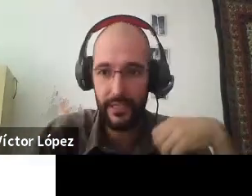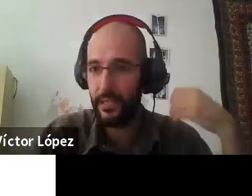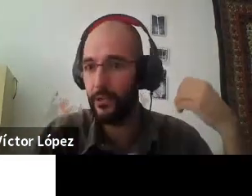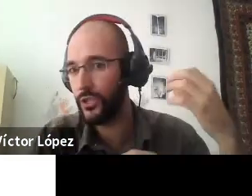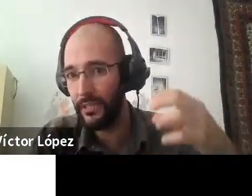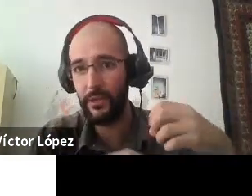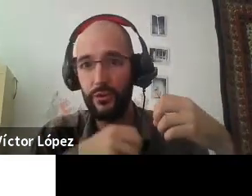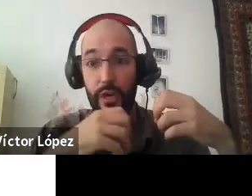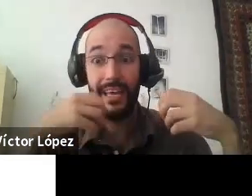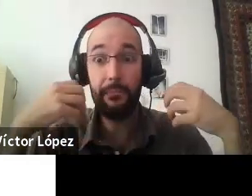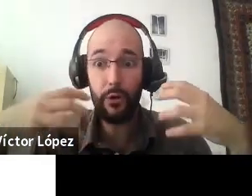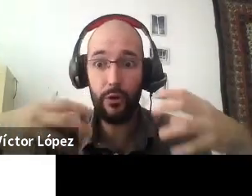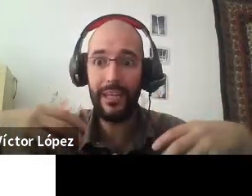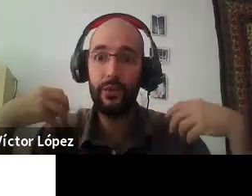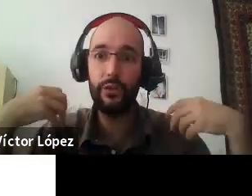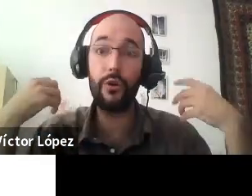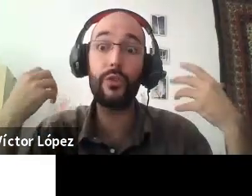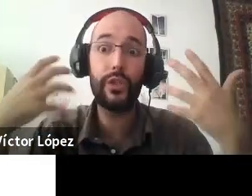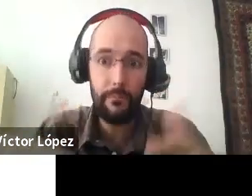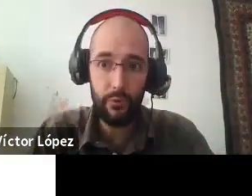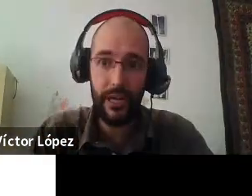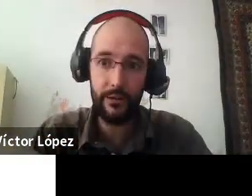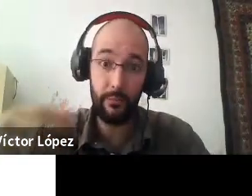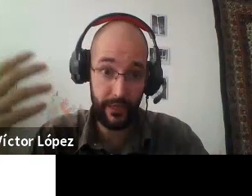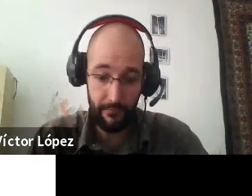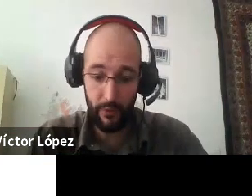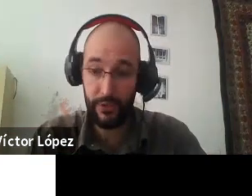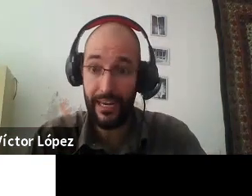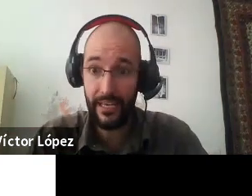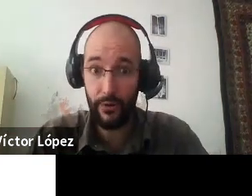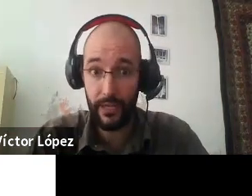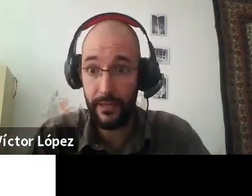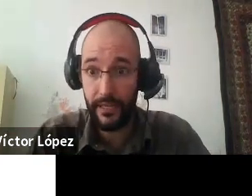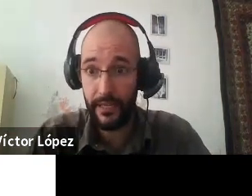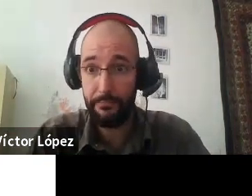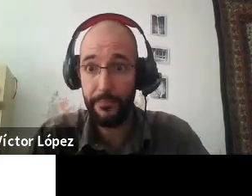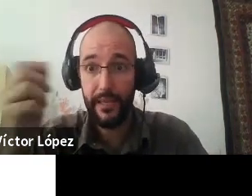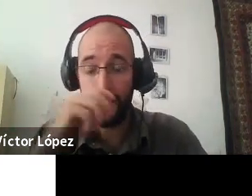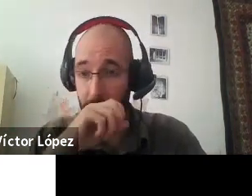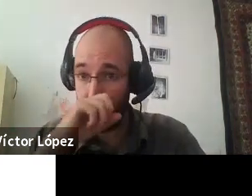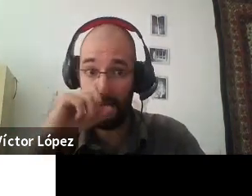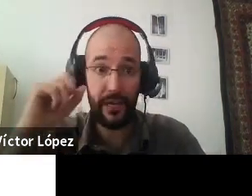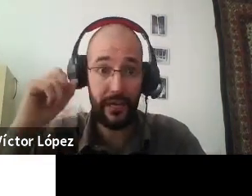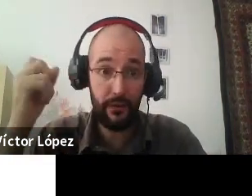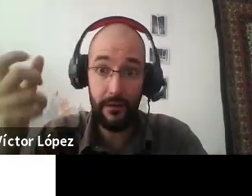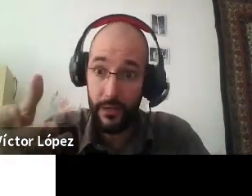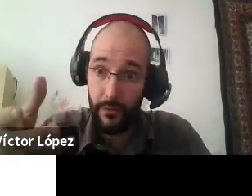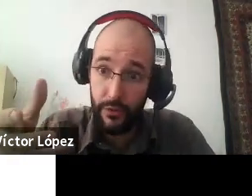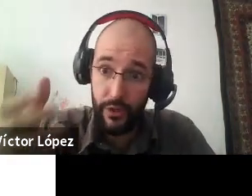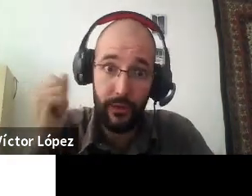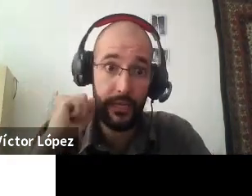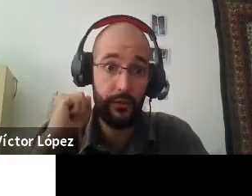matemáticos, ingenieros, químicos, y por lo tanto fue cuando se impulsaron, por ejemplo, pues la Ley Educativa de Defensa Nacional, ¿no?